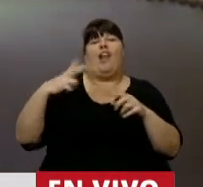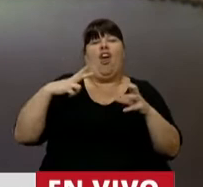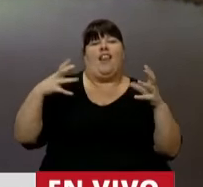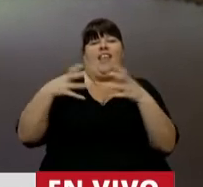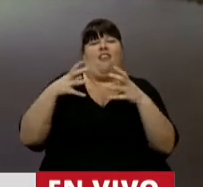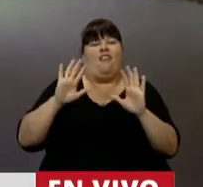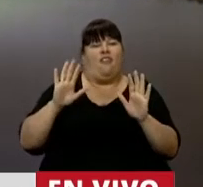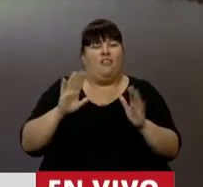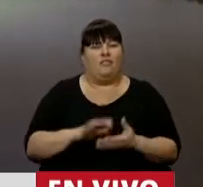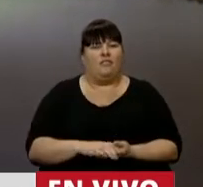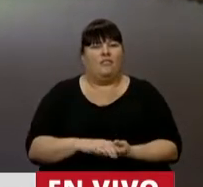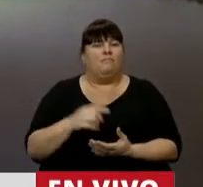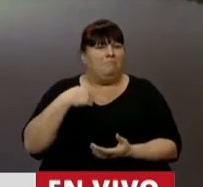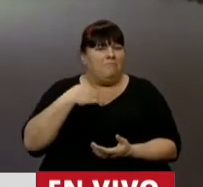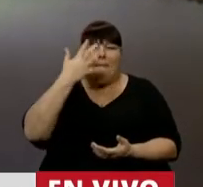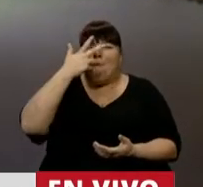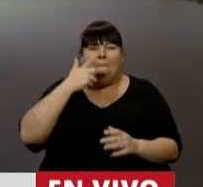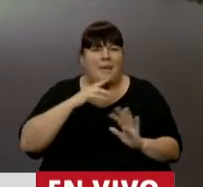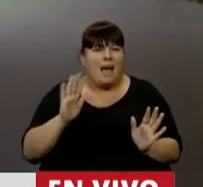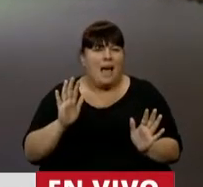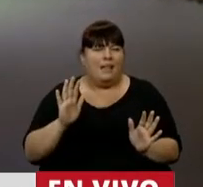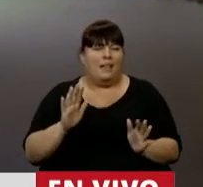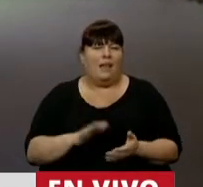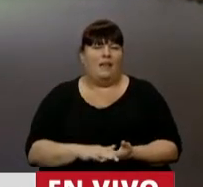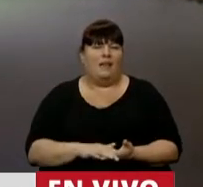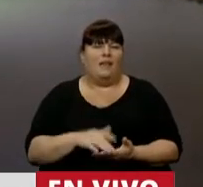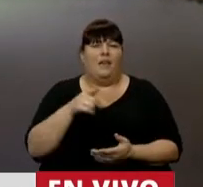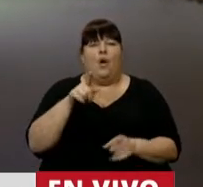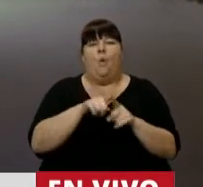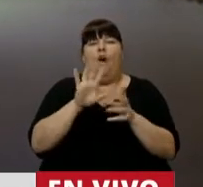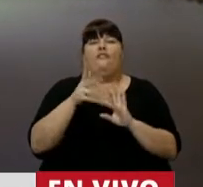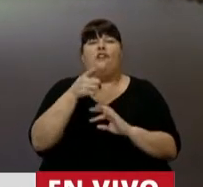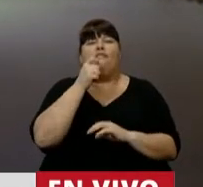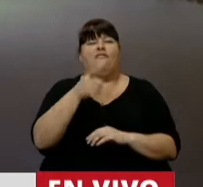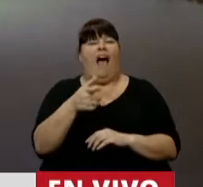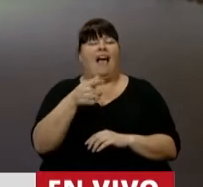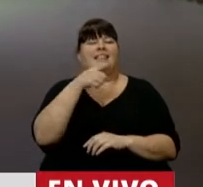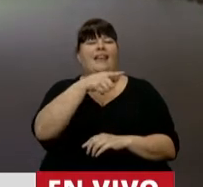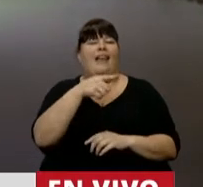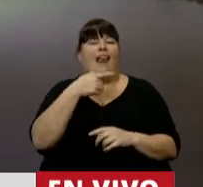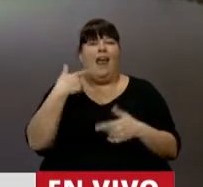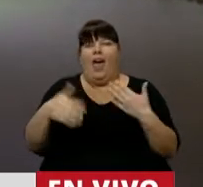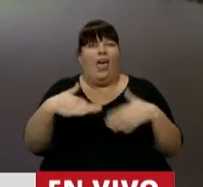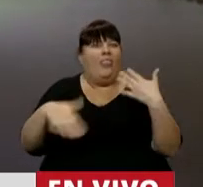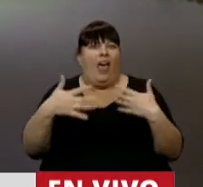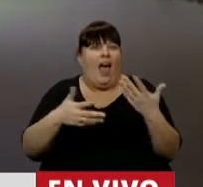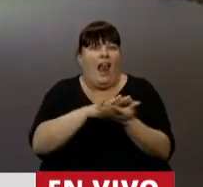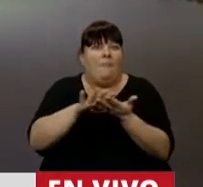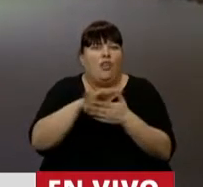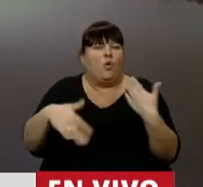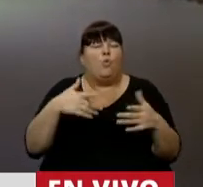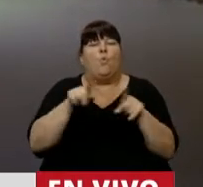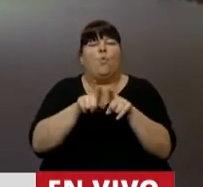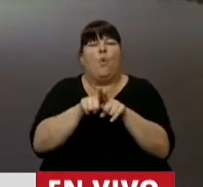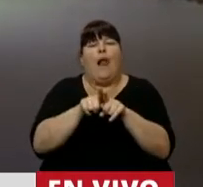capitalismo. Porque a mí me encanta con la facilidad con que nos vienen a correr con